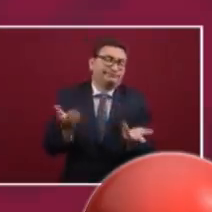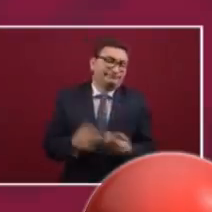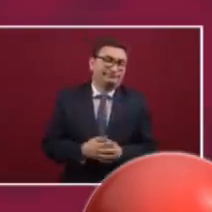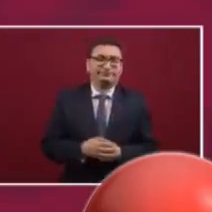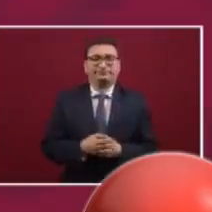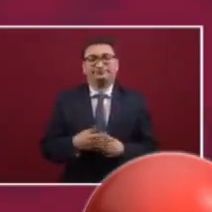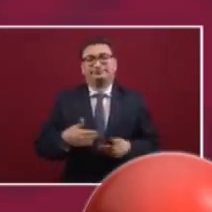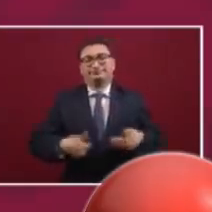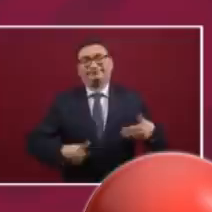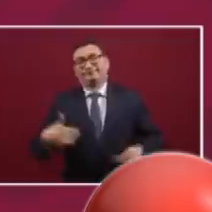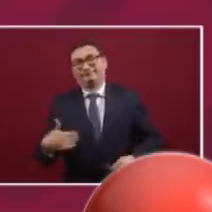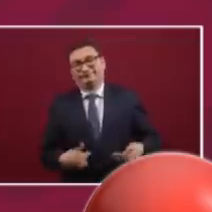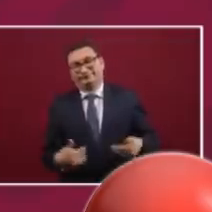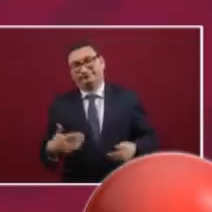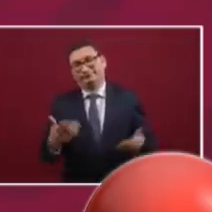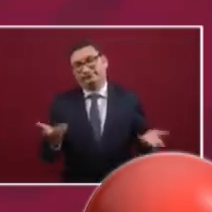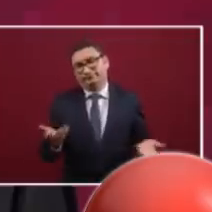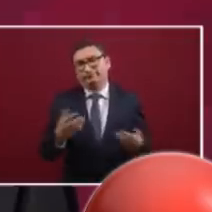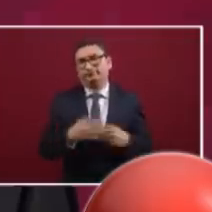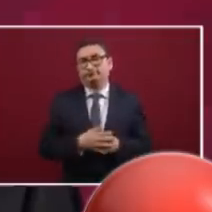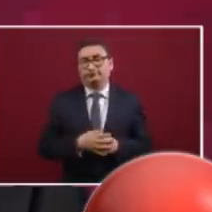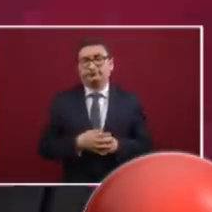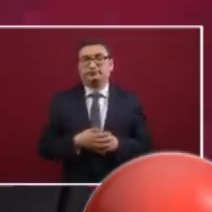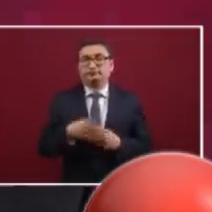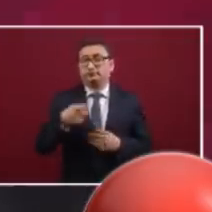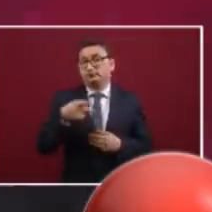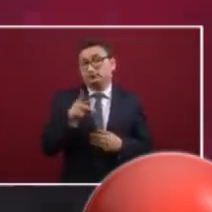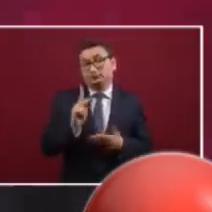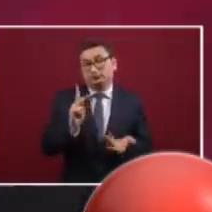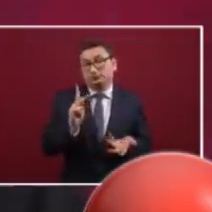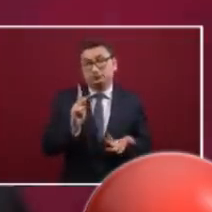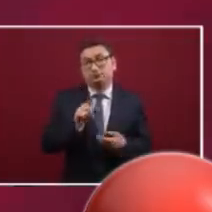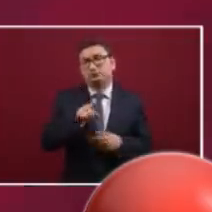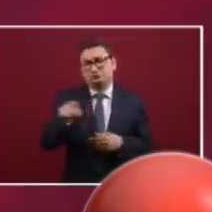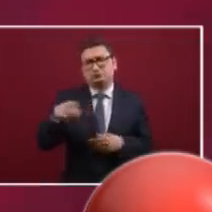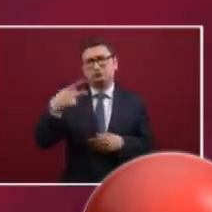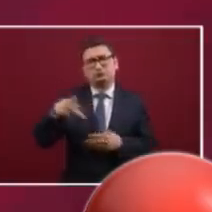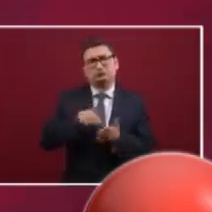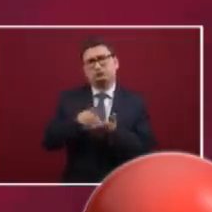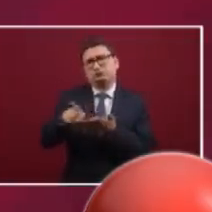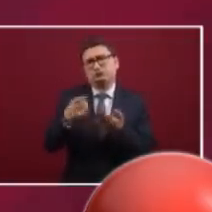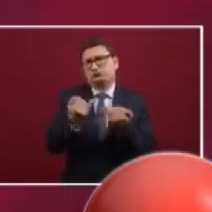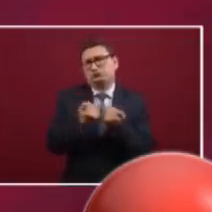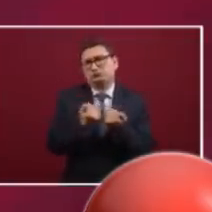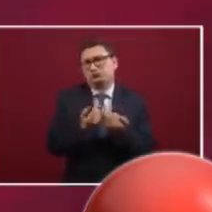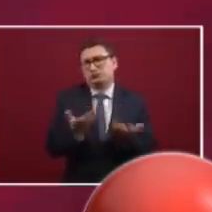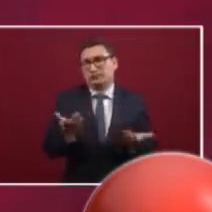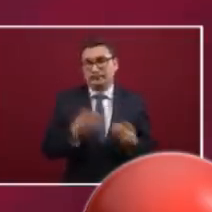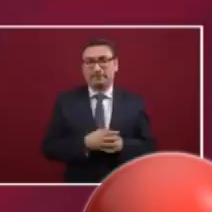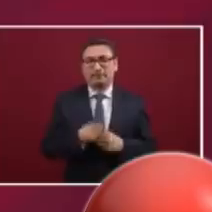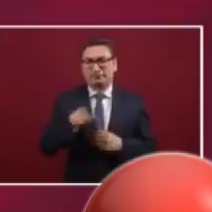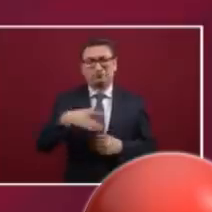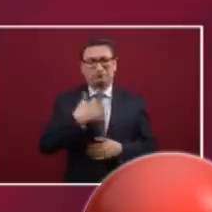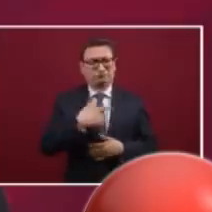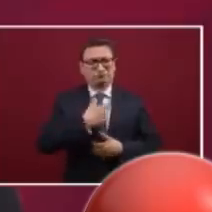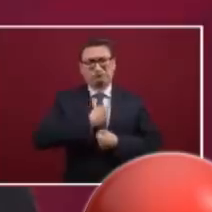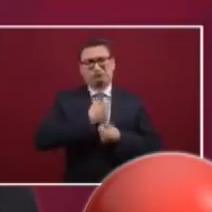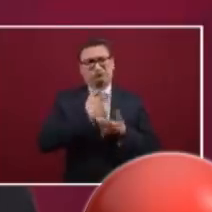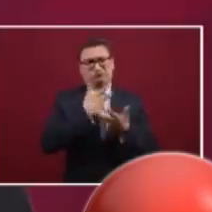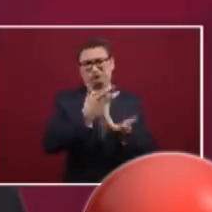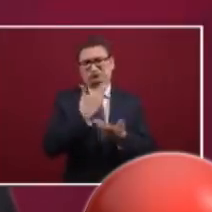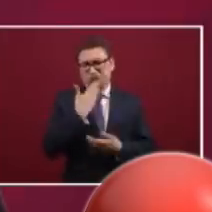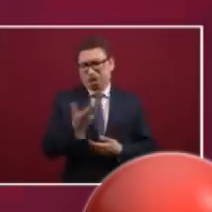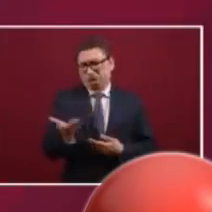se molestan, pero pues también tienen derecho a expresarse, a